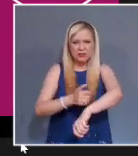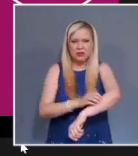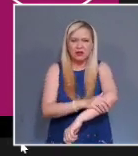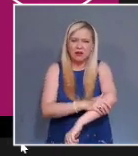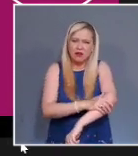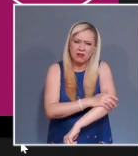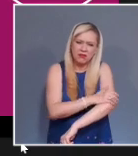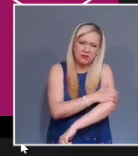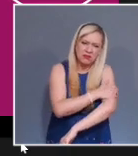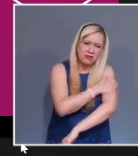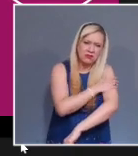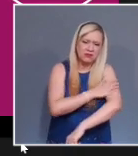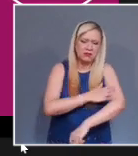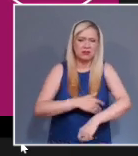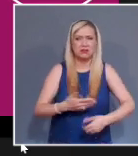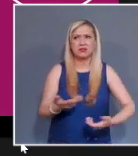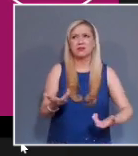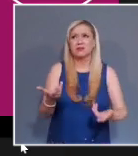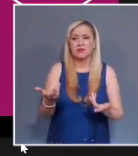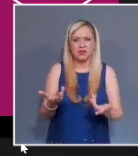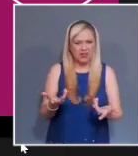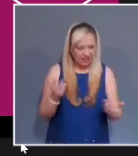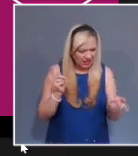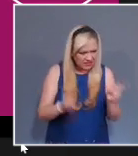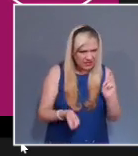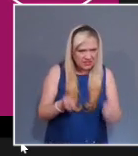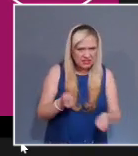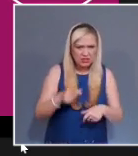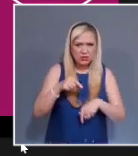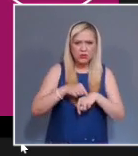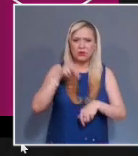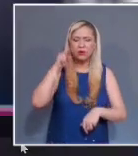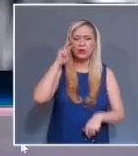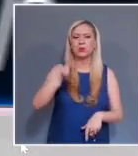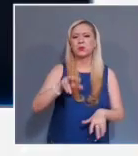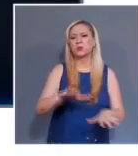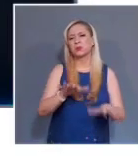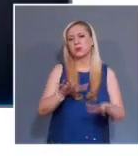mucho explicativas, ¿no? Poder Informativo, Rosy García.